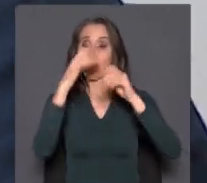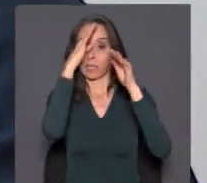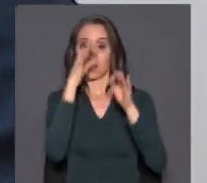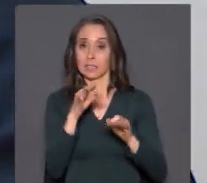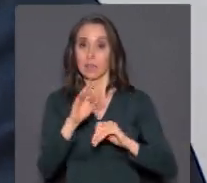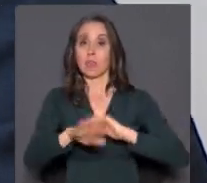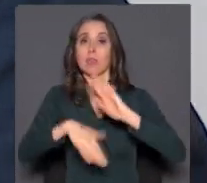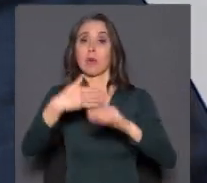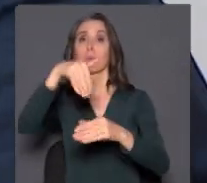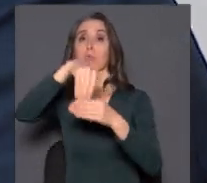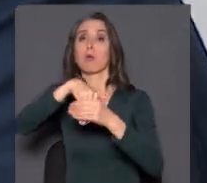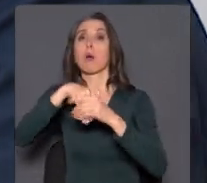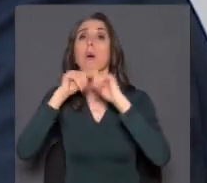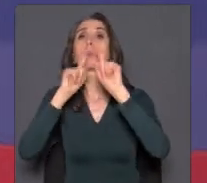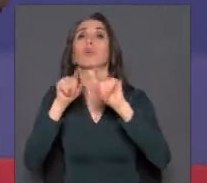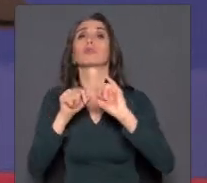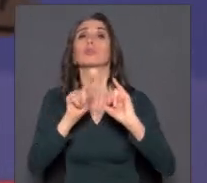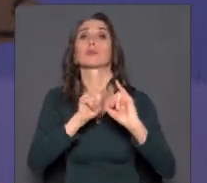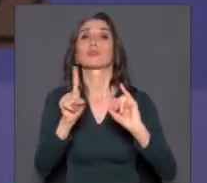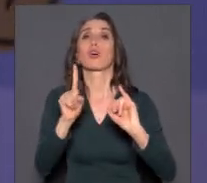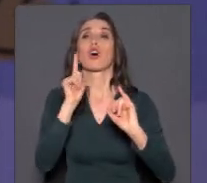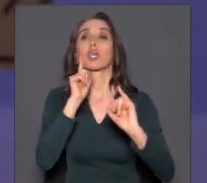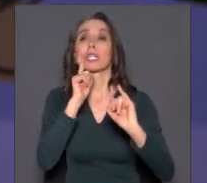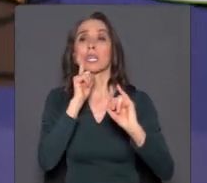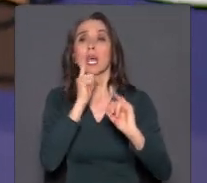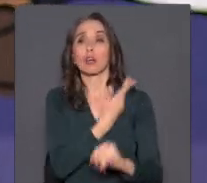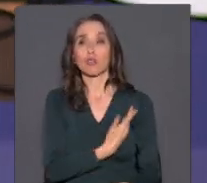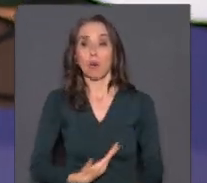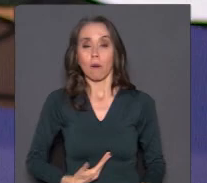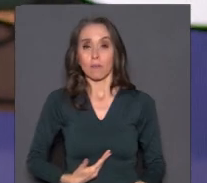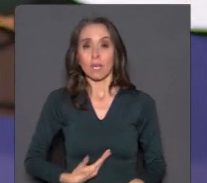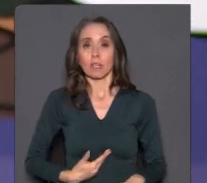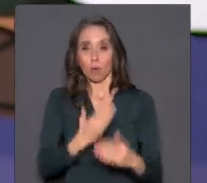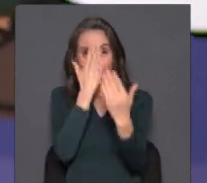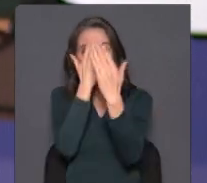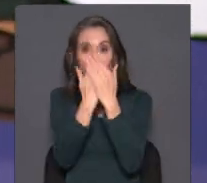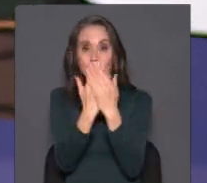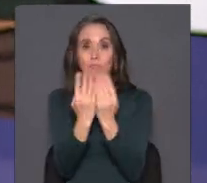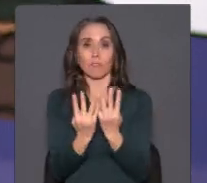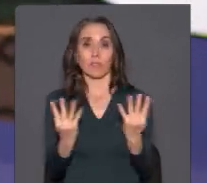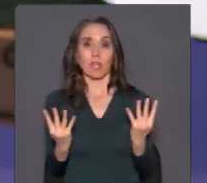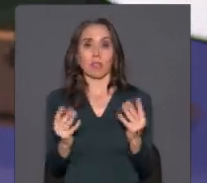tras el plebiscito sobre con quiénes enfrentará el gobierno el denominado segundo tiempo.